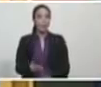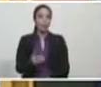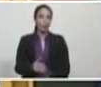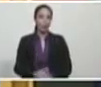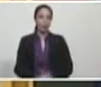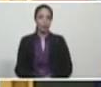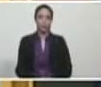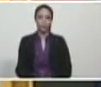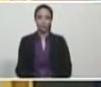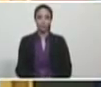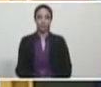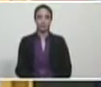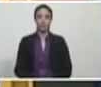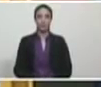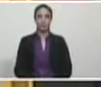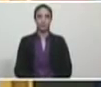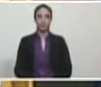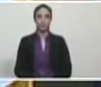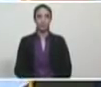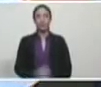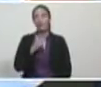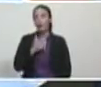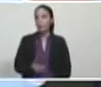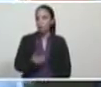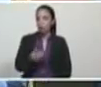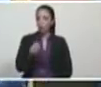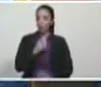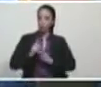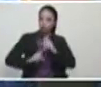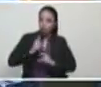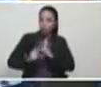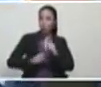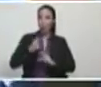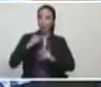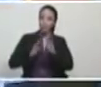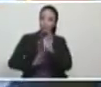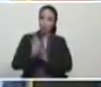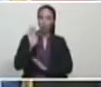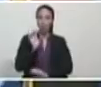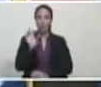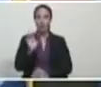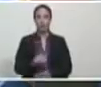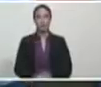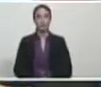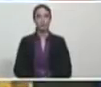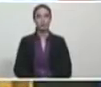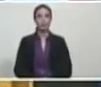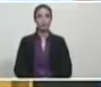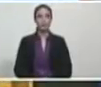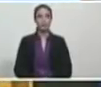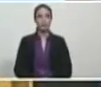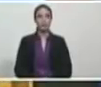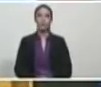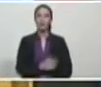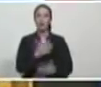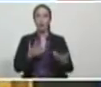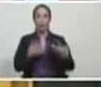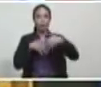esto en cuenta de lo que es la capacidad productiva de nuestro país. Y hay que